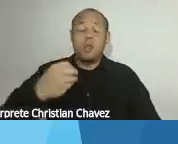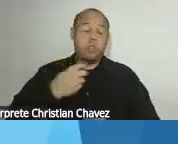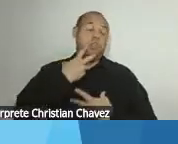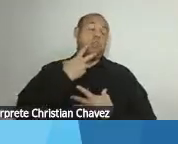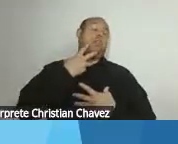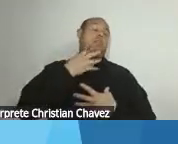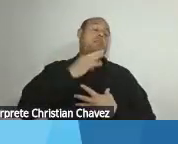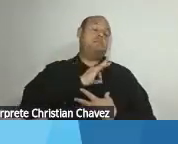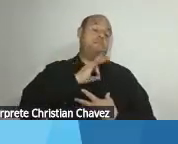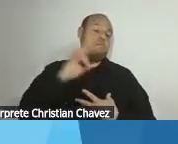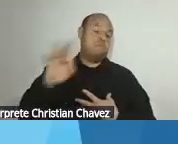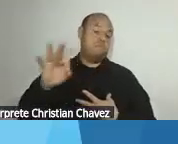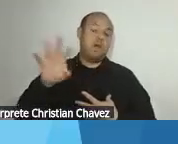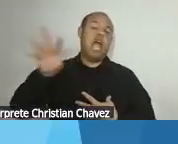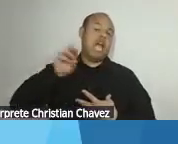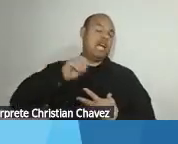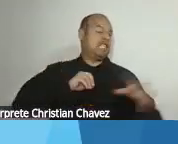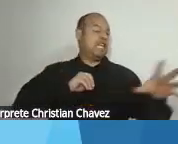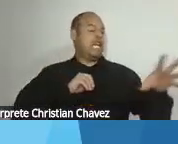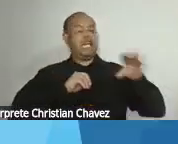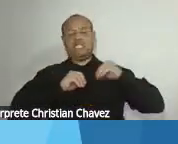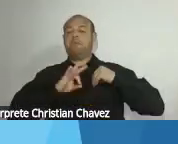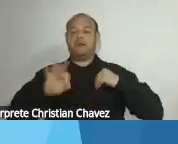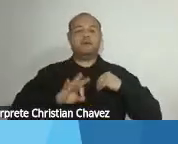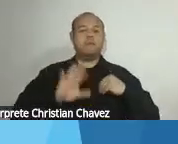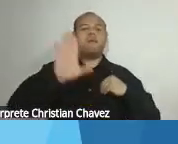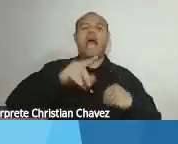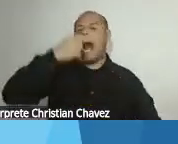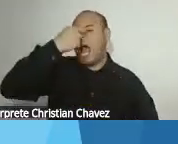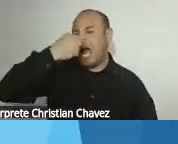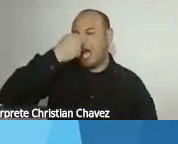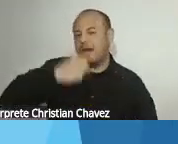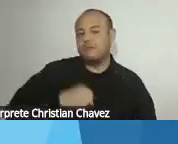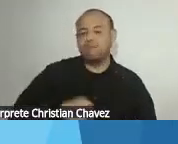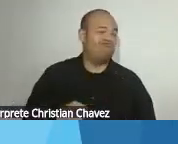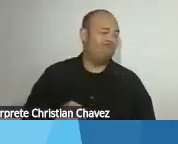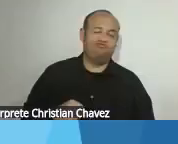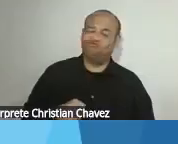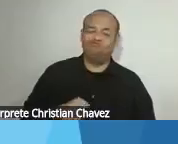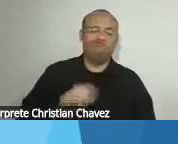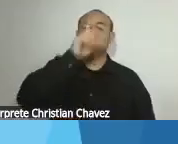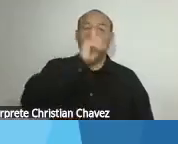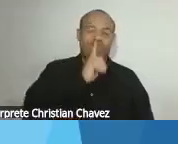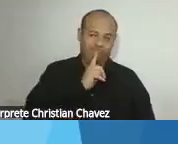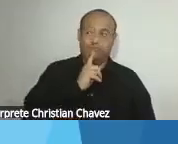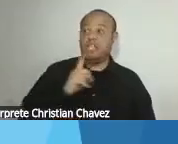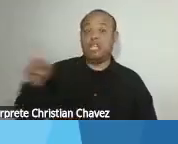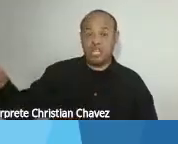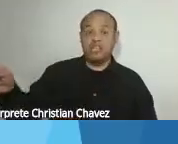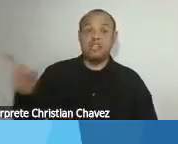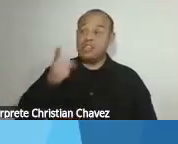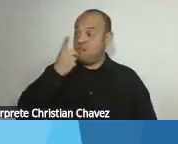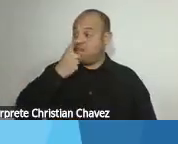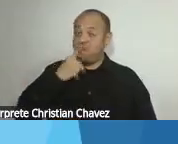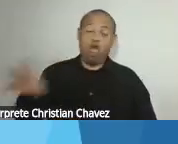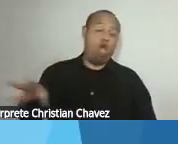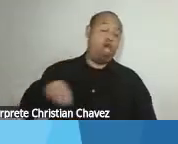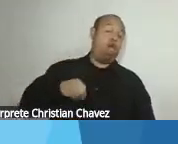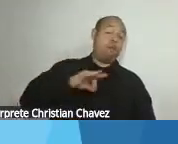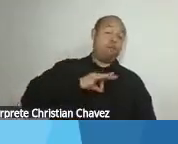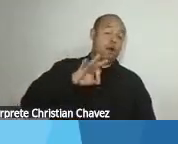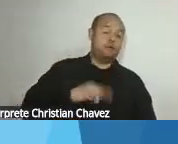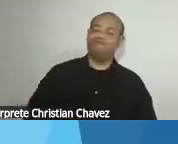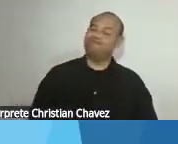es contagiosa. No es como una gripa, ¿no? Yo tengo diabetes y otra persona va a tener diabetes. No, no se contagia. Pero aquí